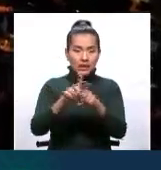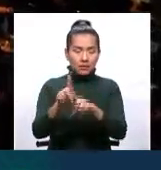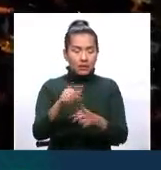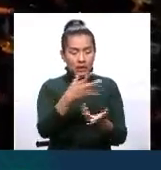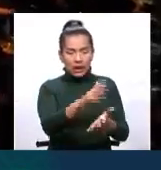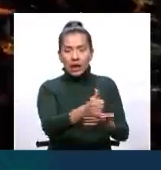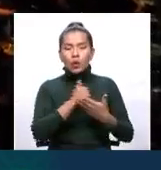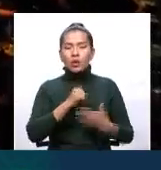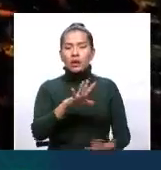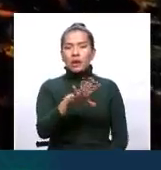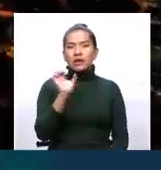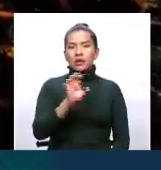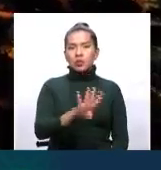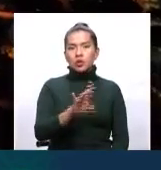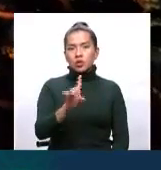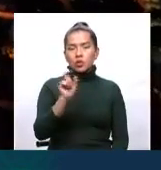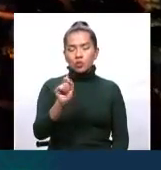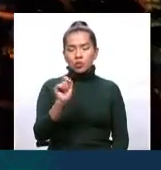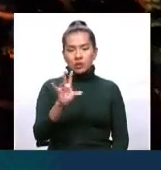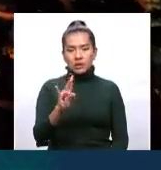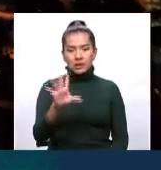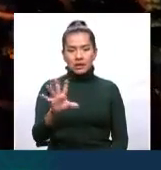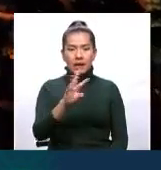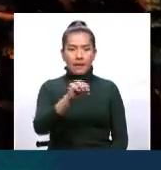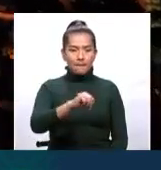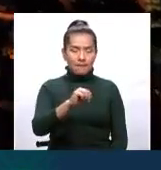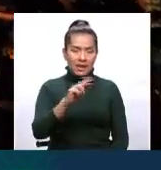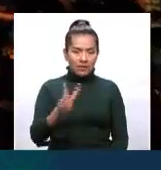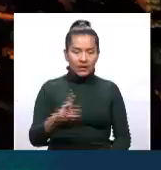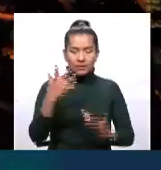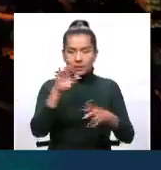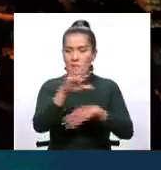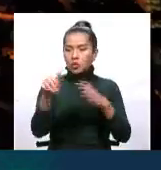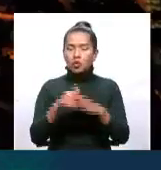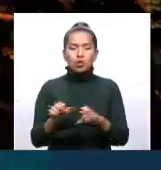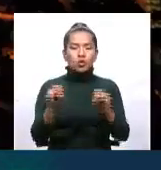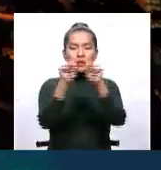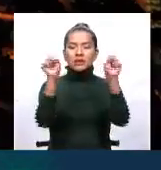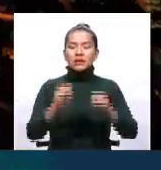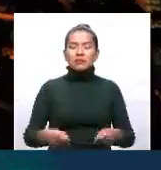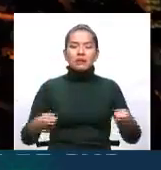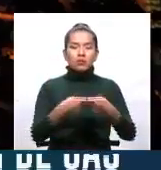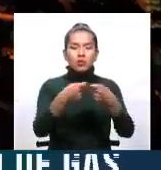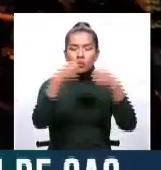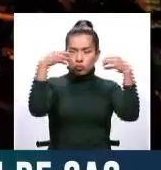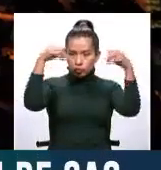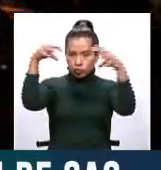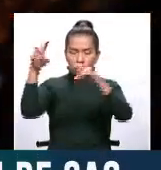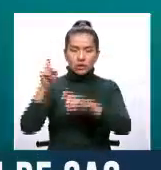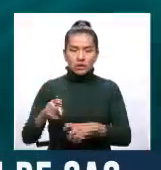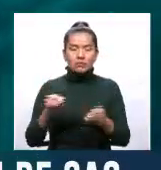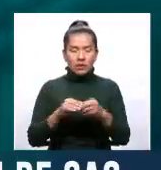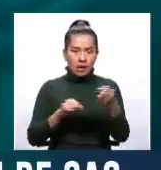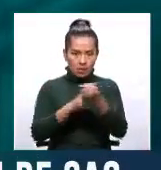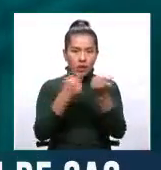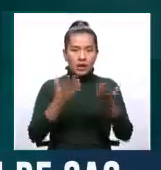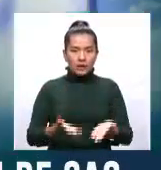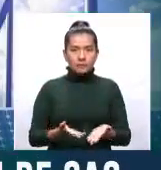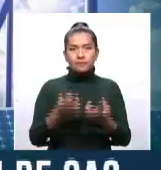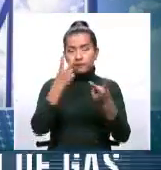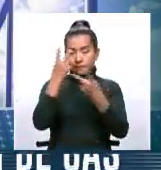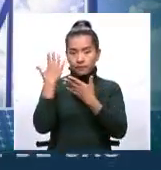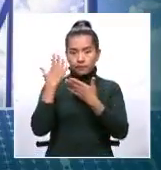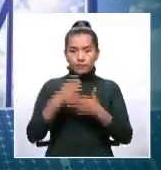aportan 541,75 megavatios al Sistema Interconectado Nacional, SIN. Conozcamos su aporte al país.